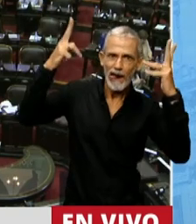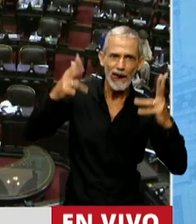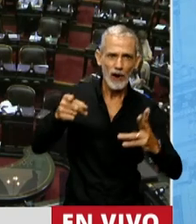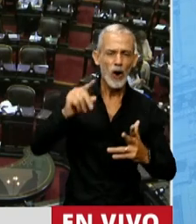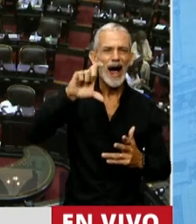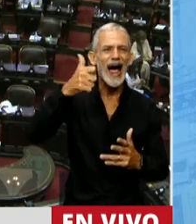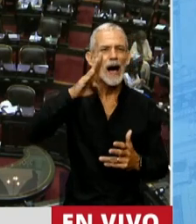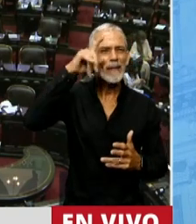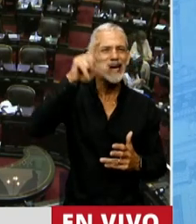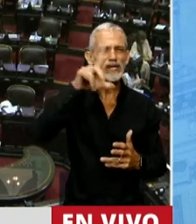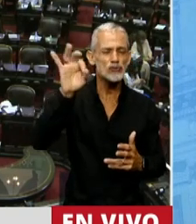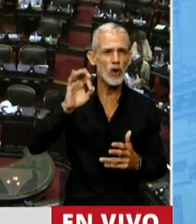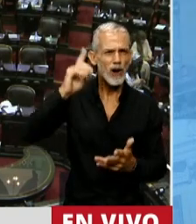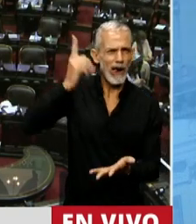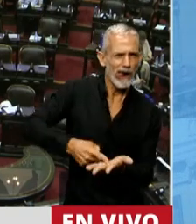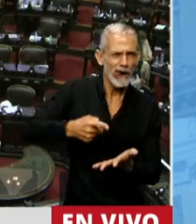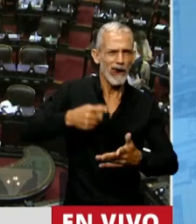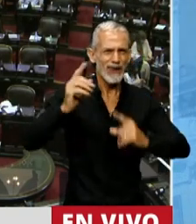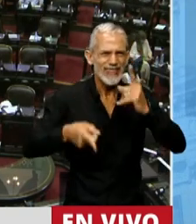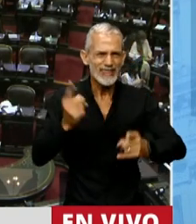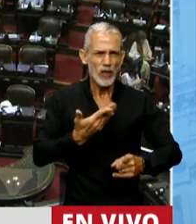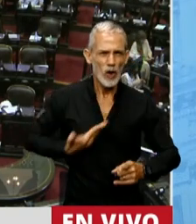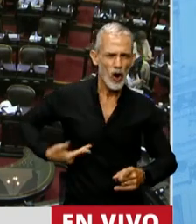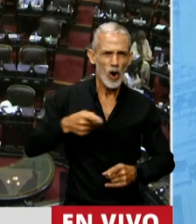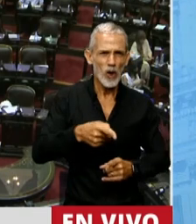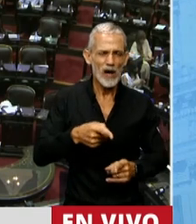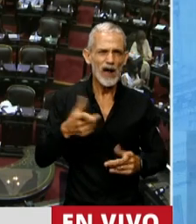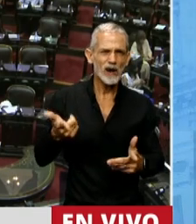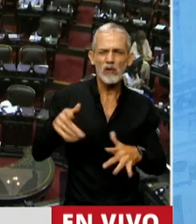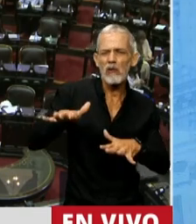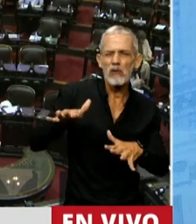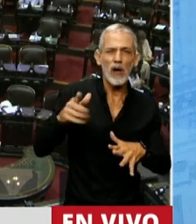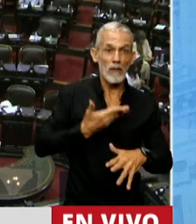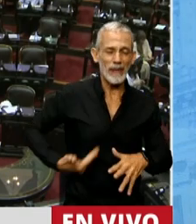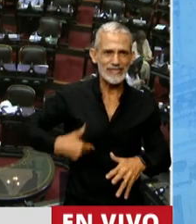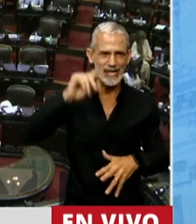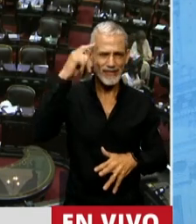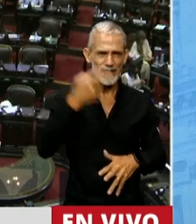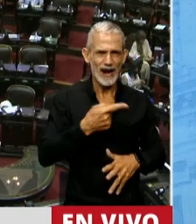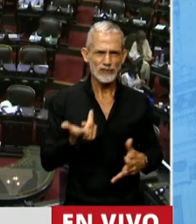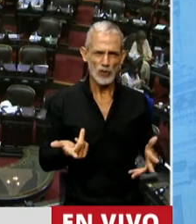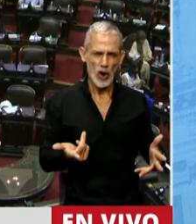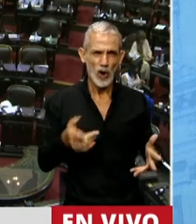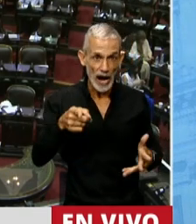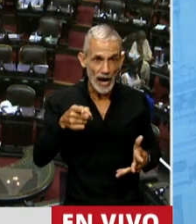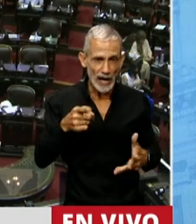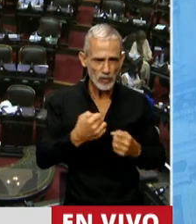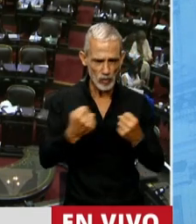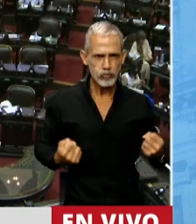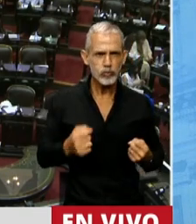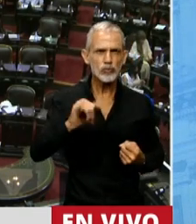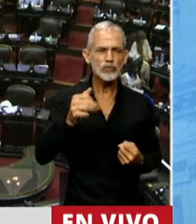cabello un dictador genocida que llamó que vio y de piel delgadita al presidente de la nación eso es tener coraje